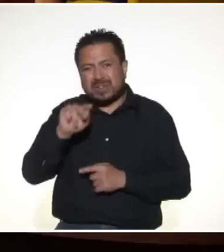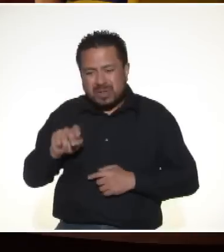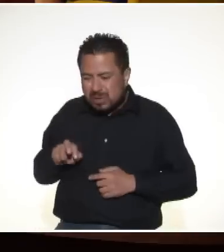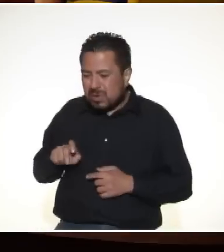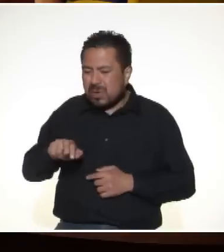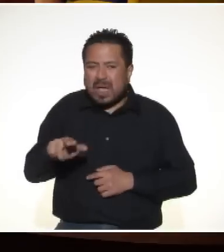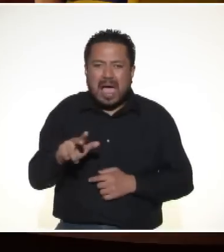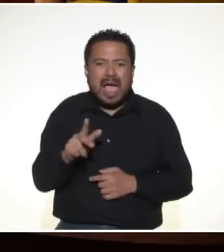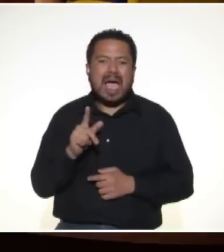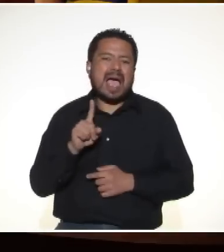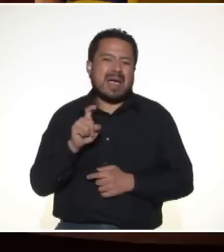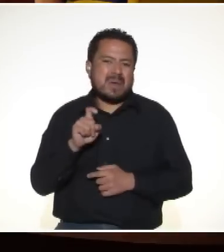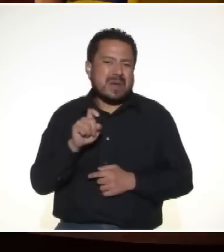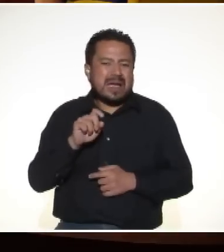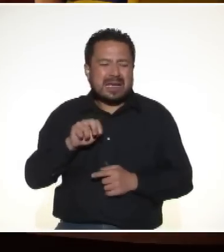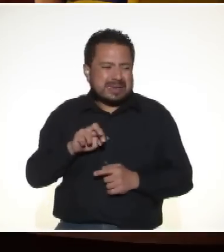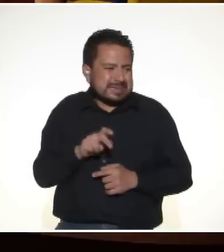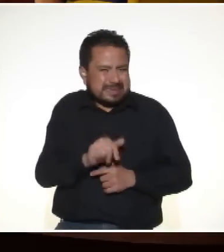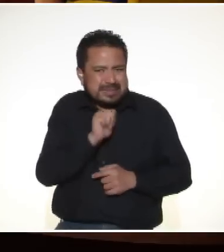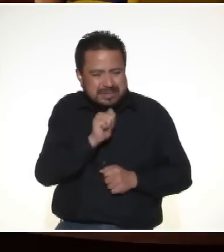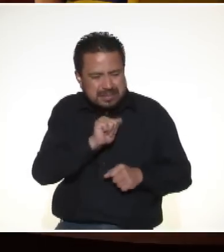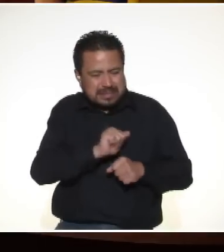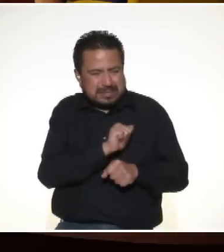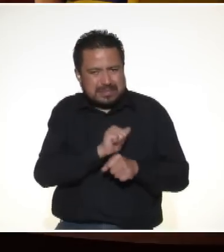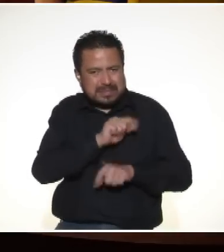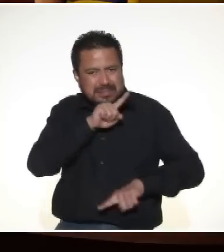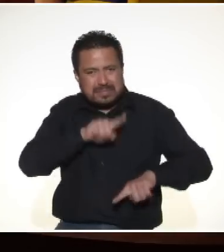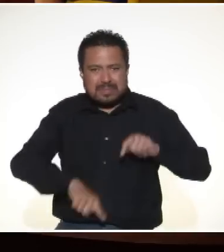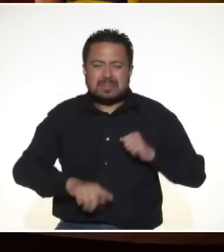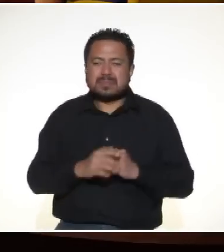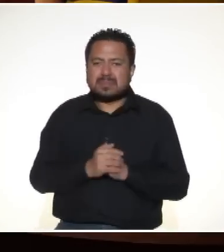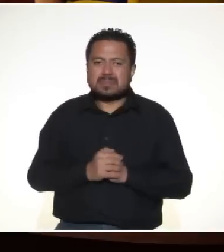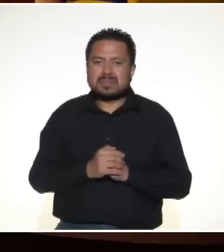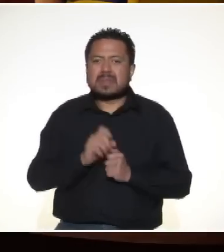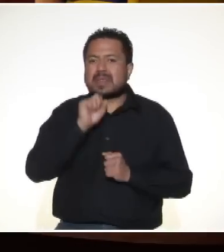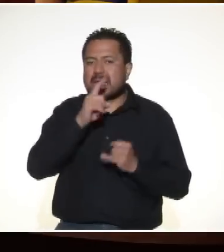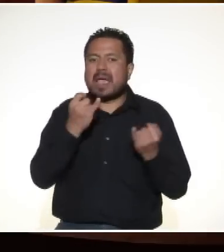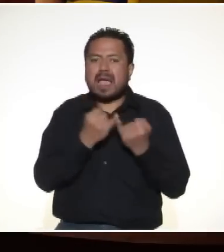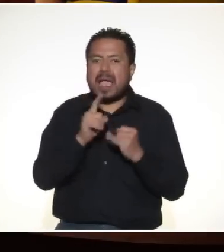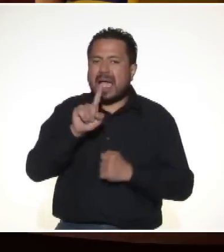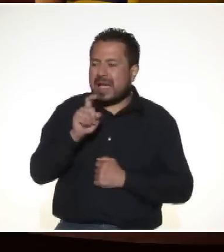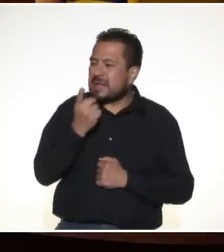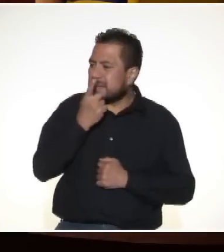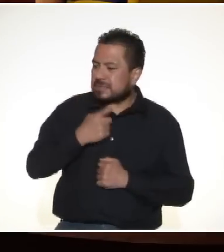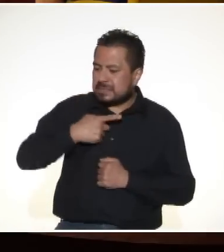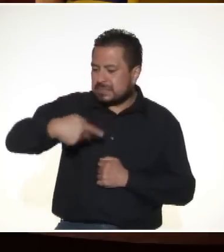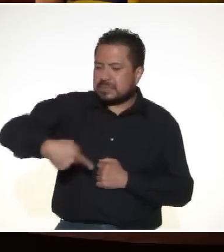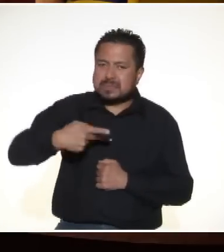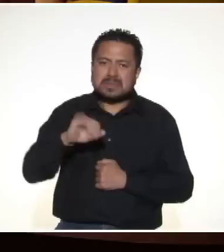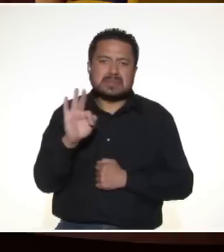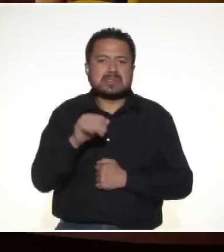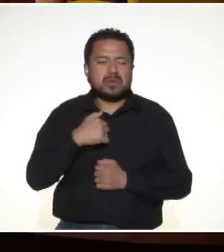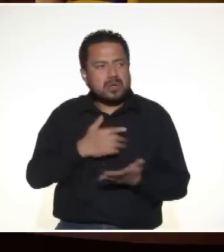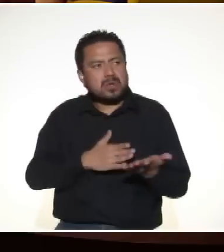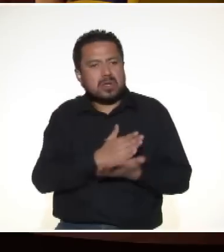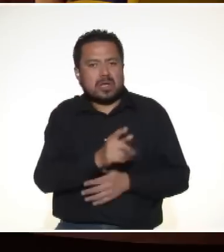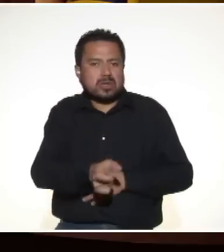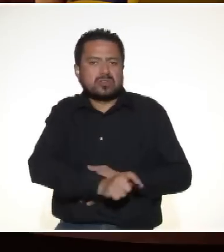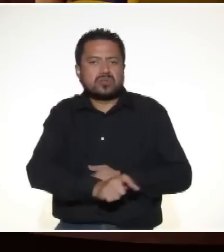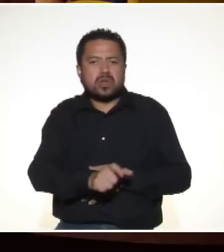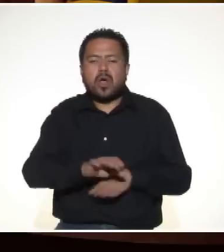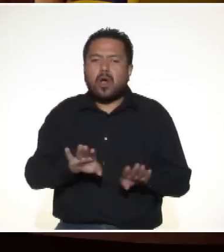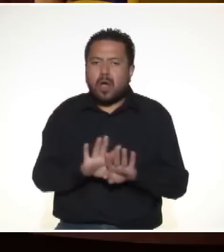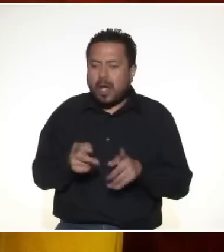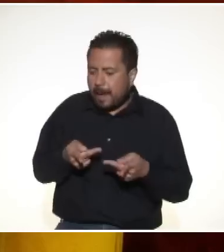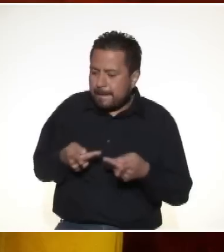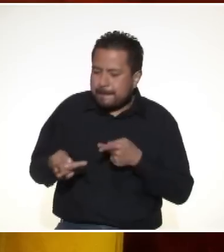cuerpos de agua ni caminando ni con vehículo. Hablando también de cuerpos de agua, Sara nos pregunta si voy a Xochimilco, ¿cómo puedo